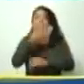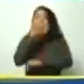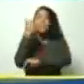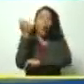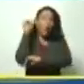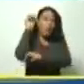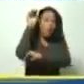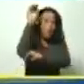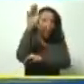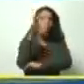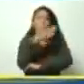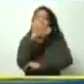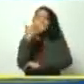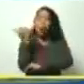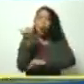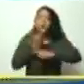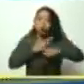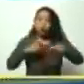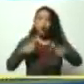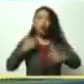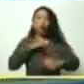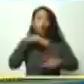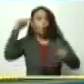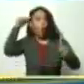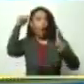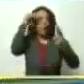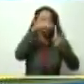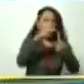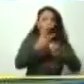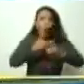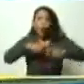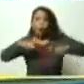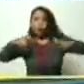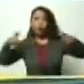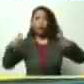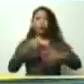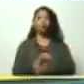La tendencia es a la recuperación. La tendencia es al crecimiento.